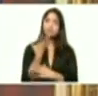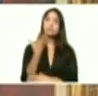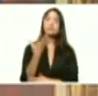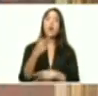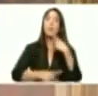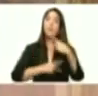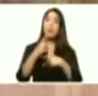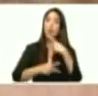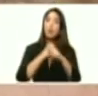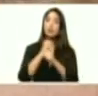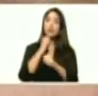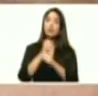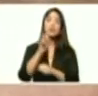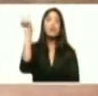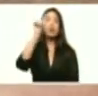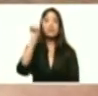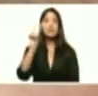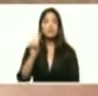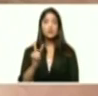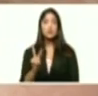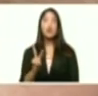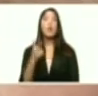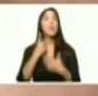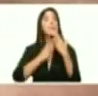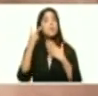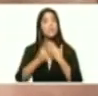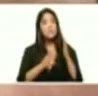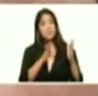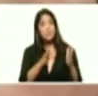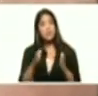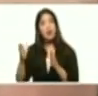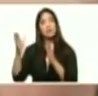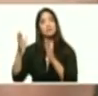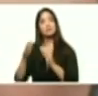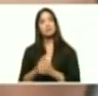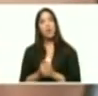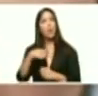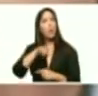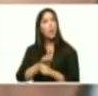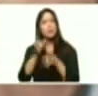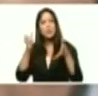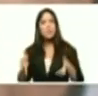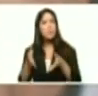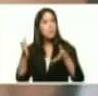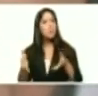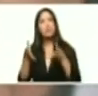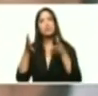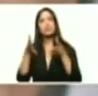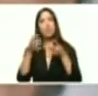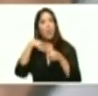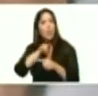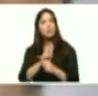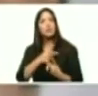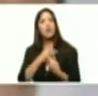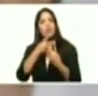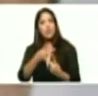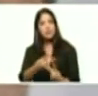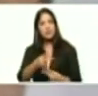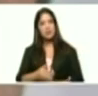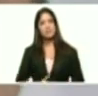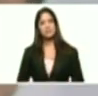productiva del país, en una estrategia, con un solo impulso, con una sola voluntad,